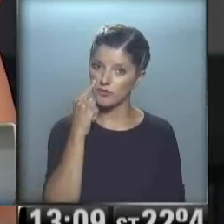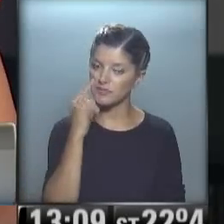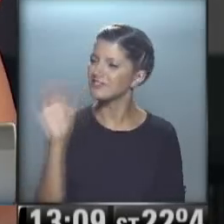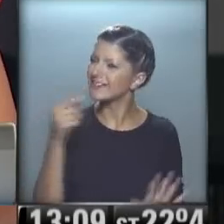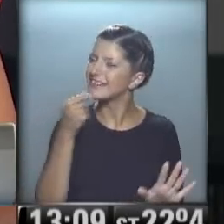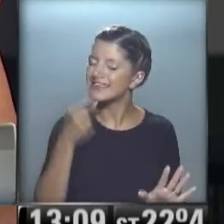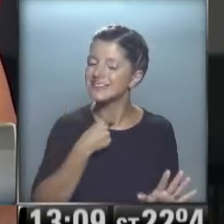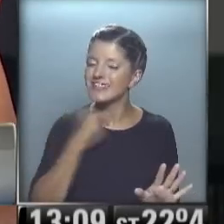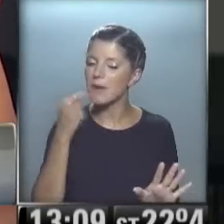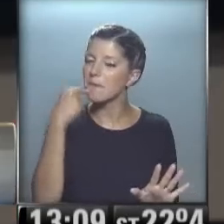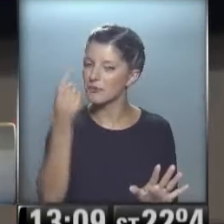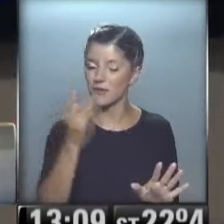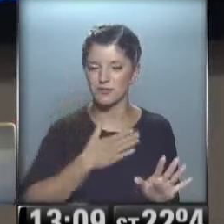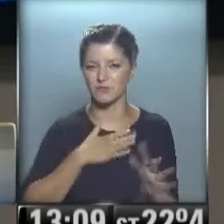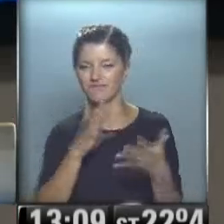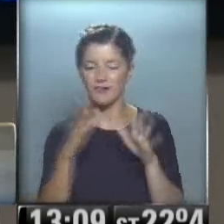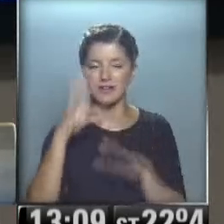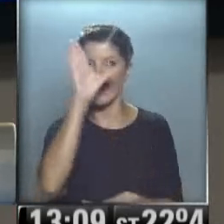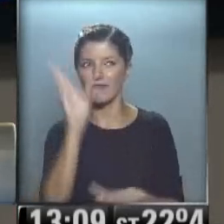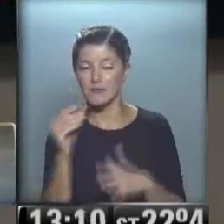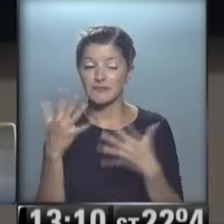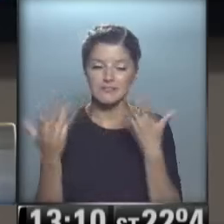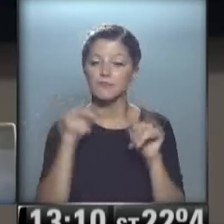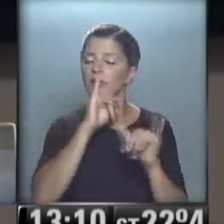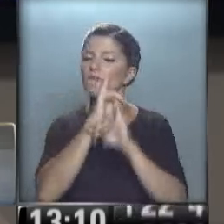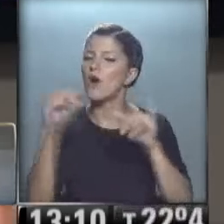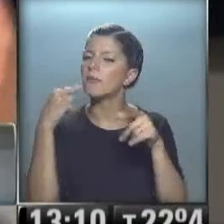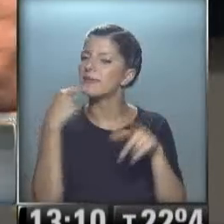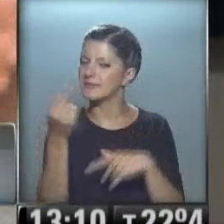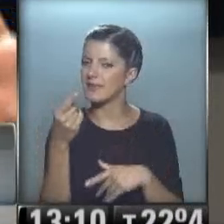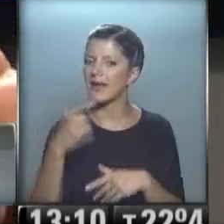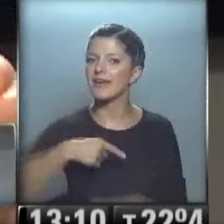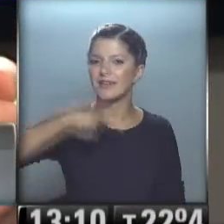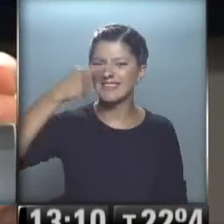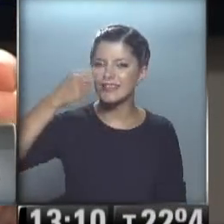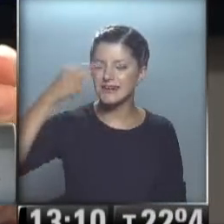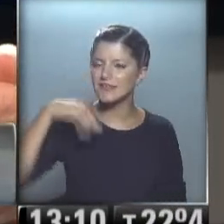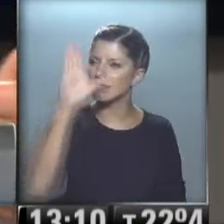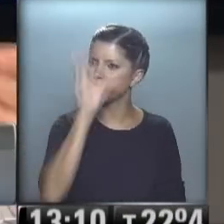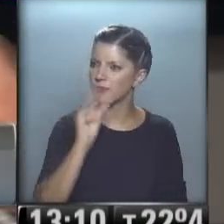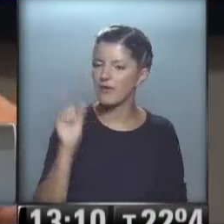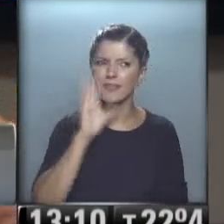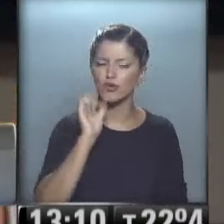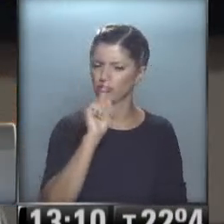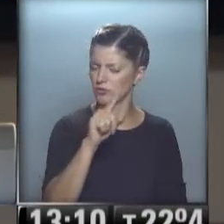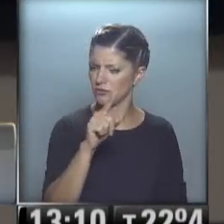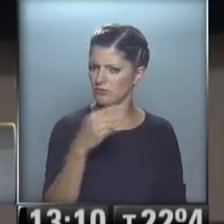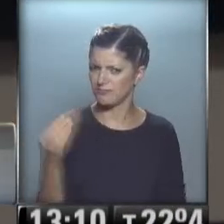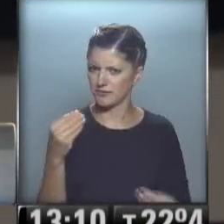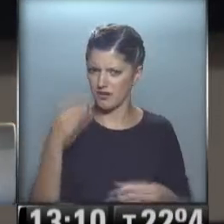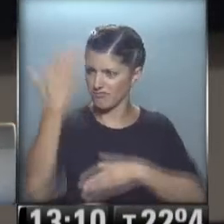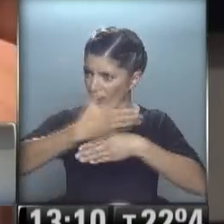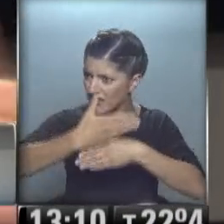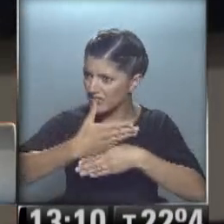hacerle una pregunta, porque yo soy un poco flojo en geografía, y en el informe se decía que hay intereses estratégicos de Estados Unidos. ¿Estados Unidos tiene frontera con